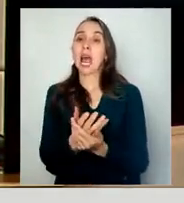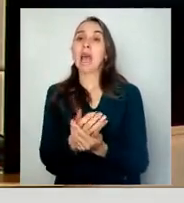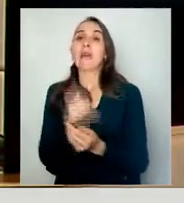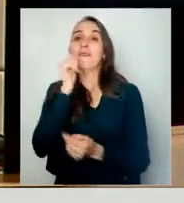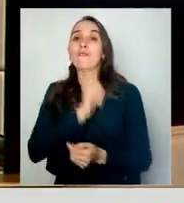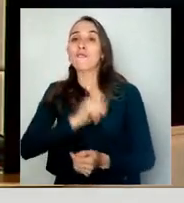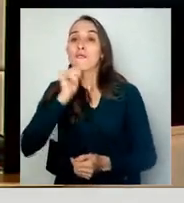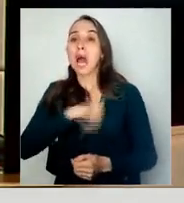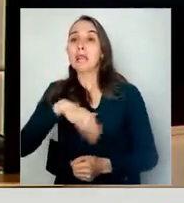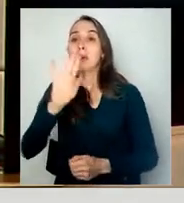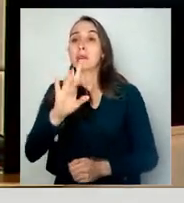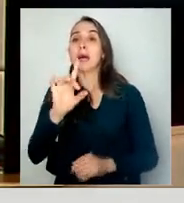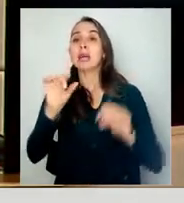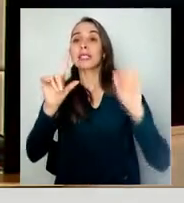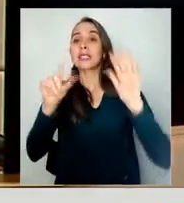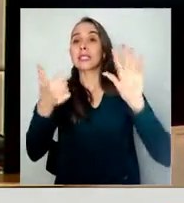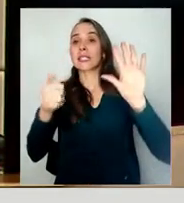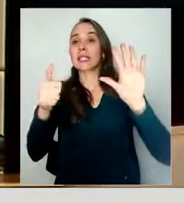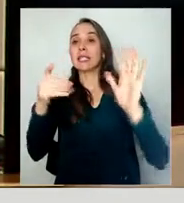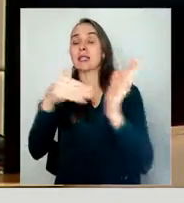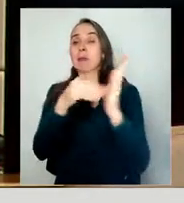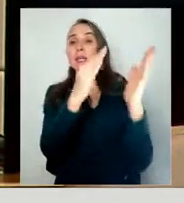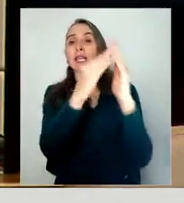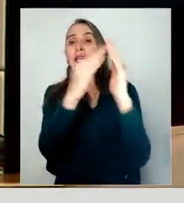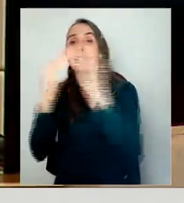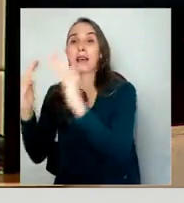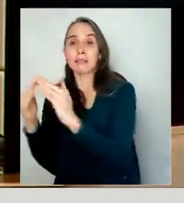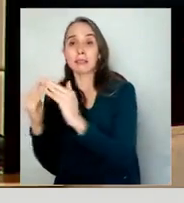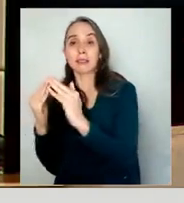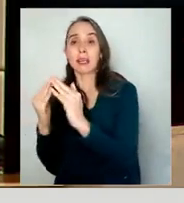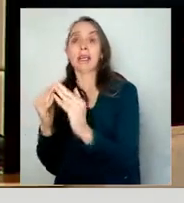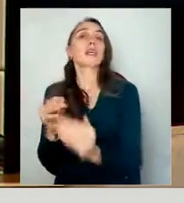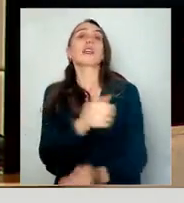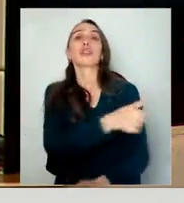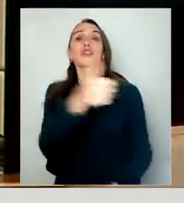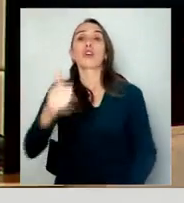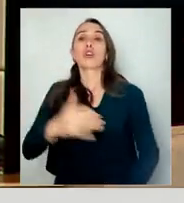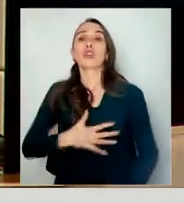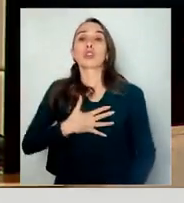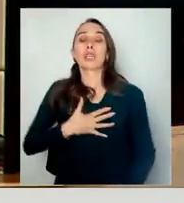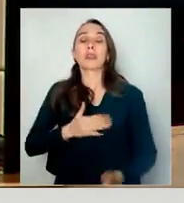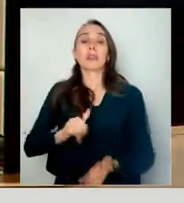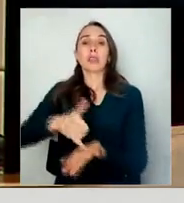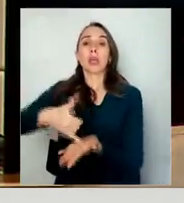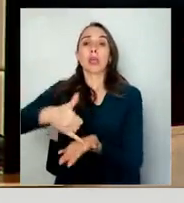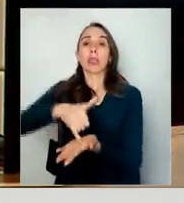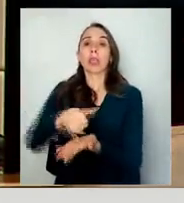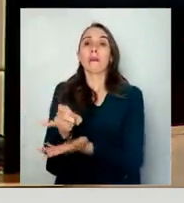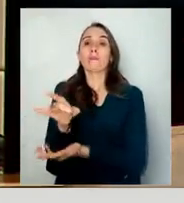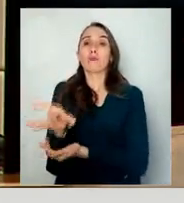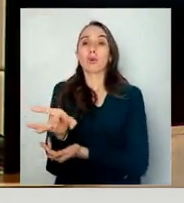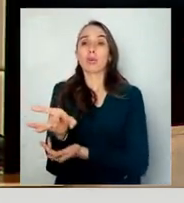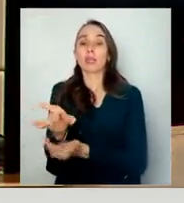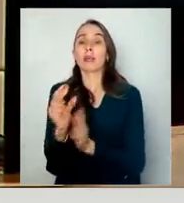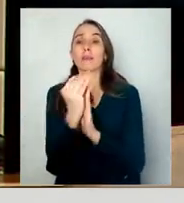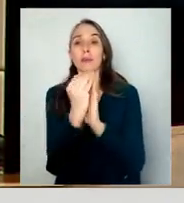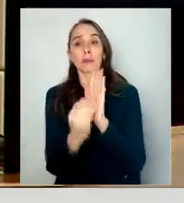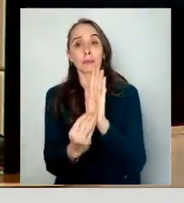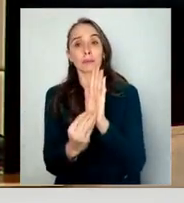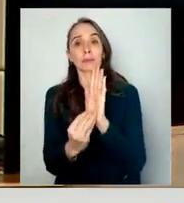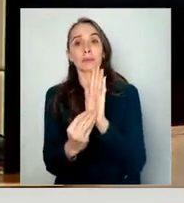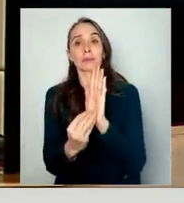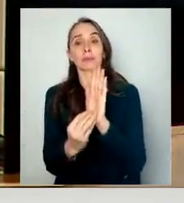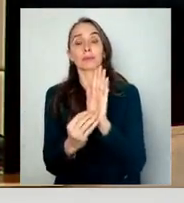600.000 viviendas y una sensación generalizada de vulnerabilidad lo que se define lo que defina el escenario